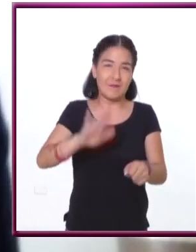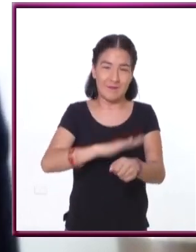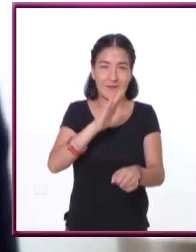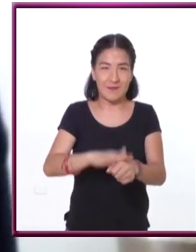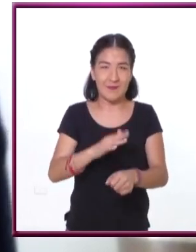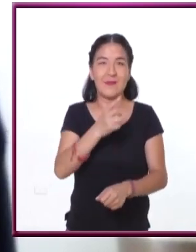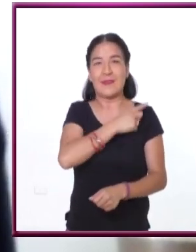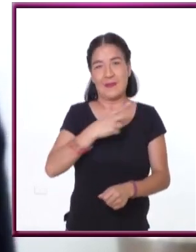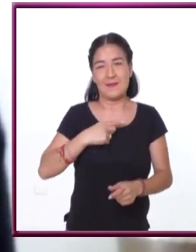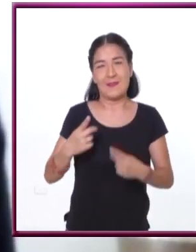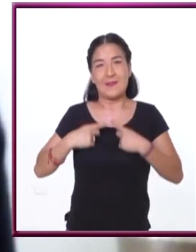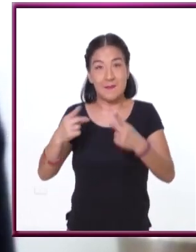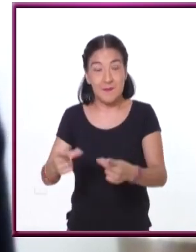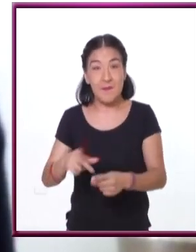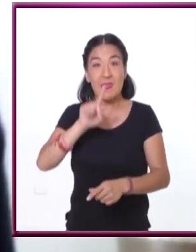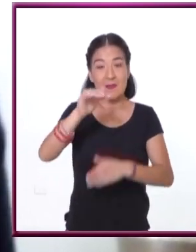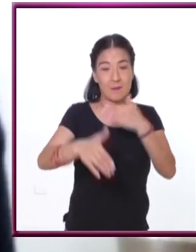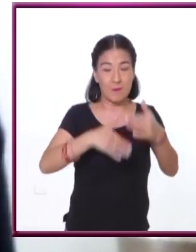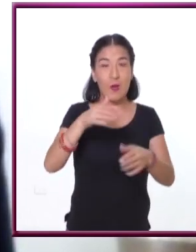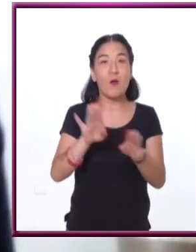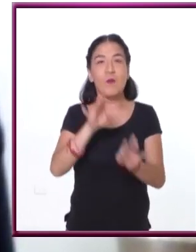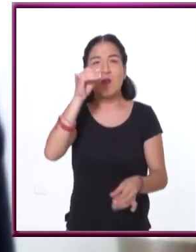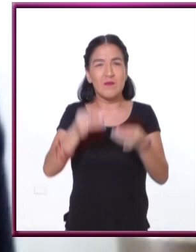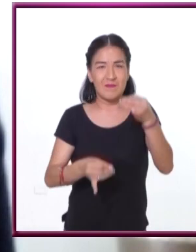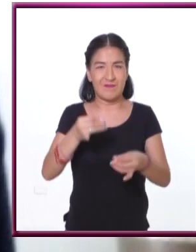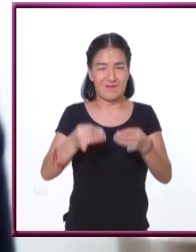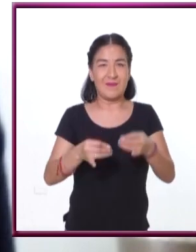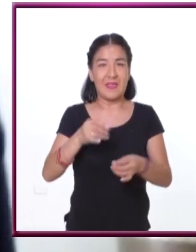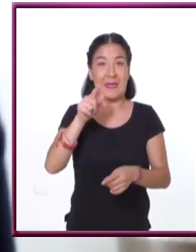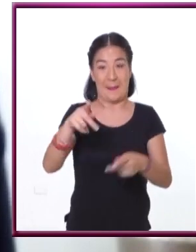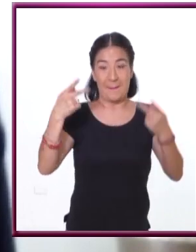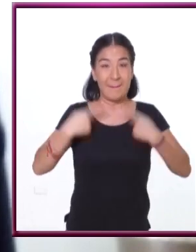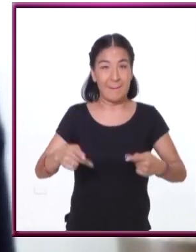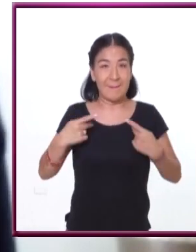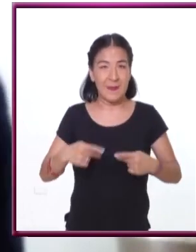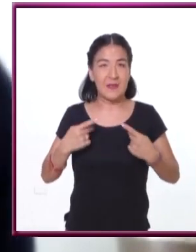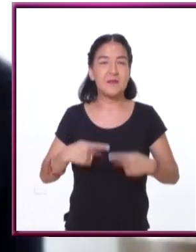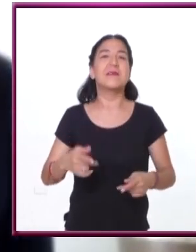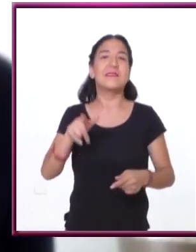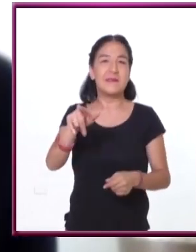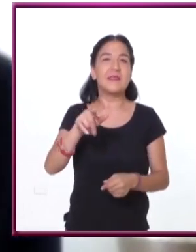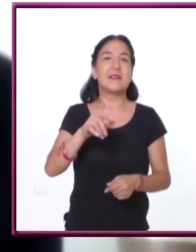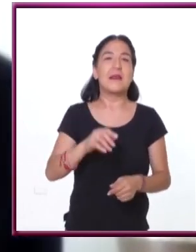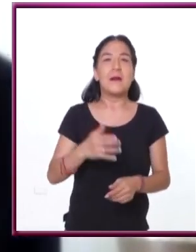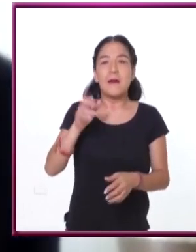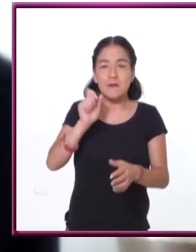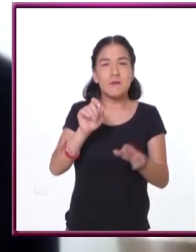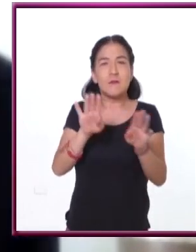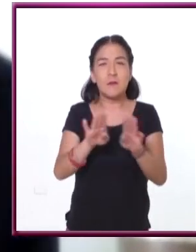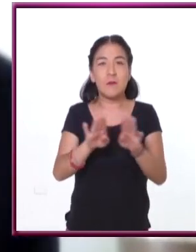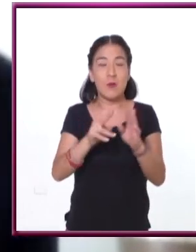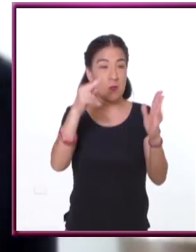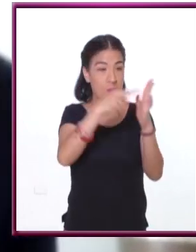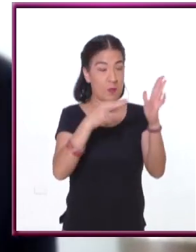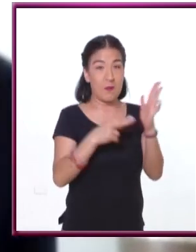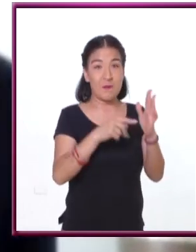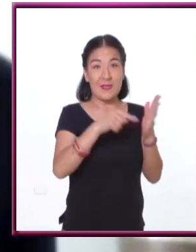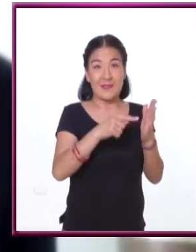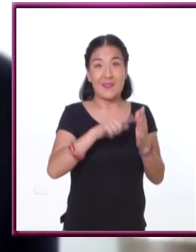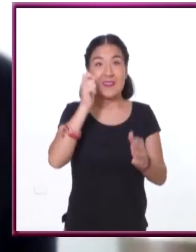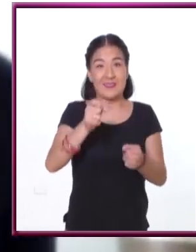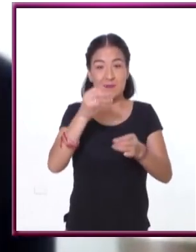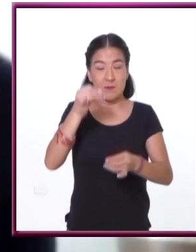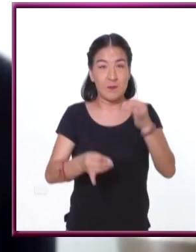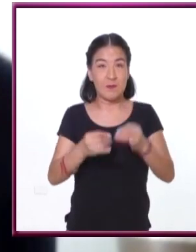lo que se hace dentro de un proceso judicial es ver si una persona efectivamente está en los supuestos que la norma jurídica